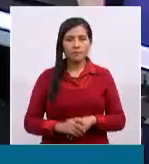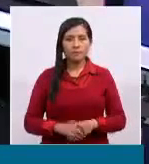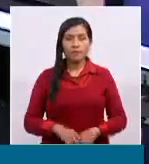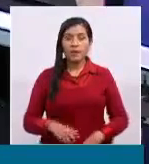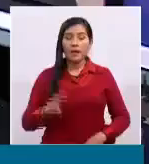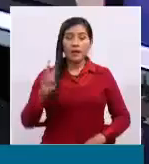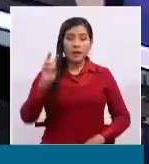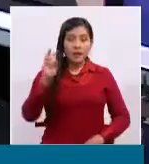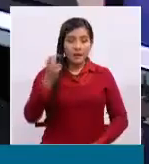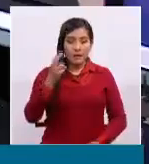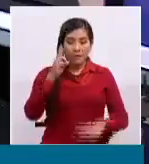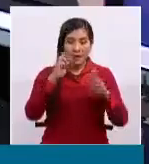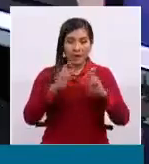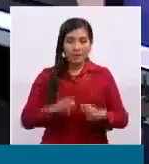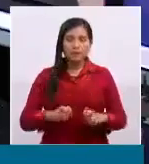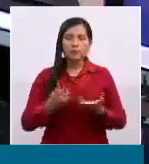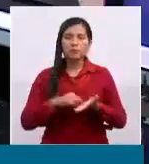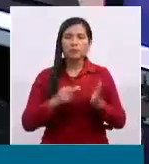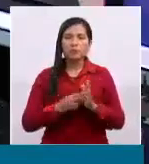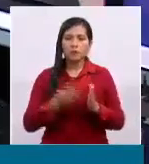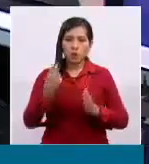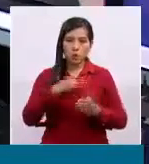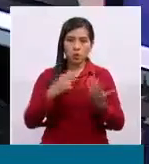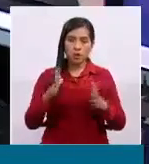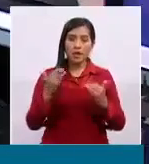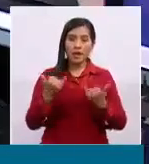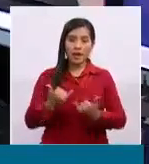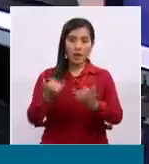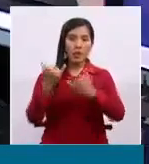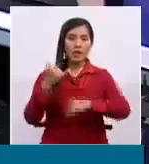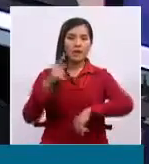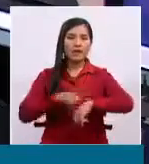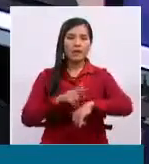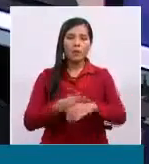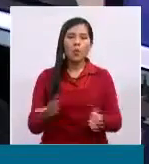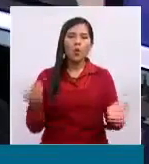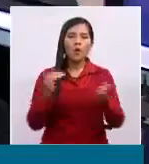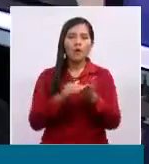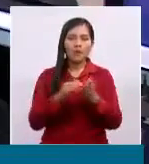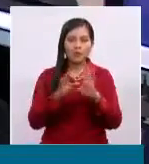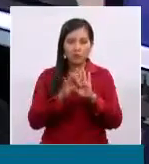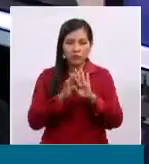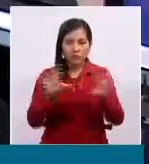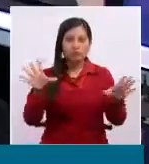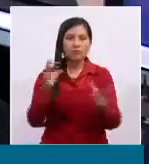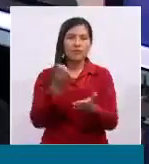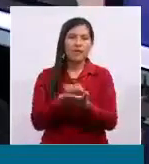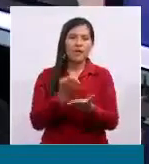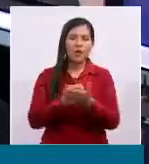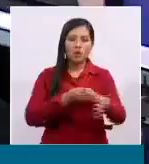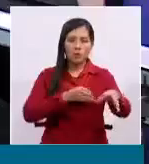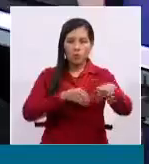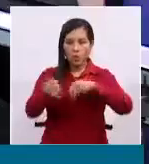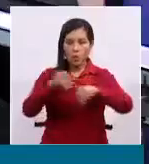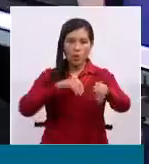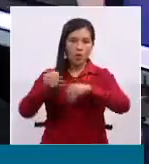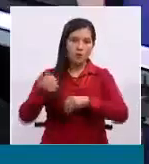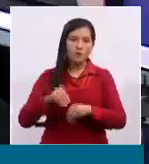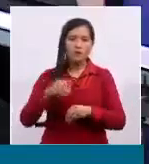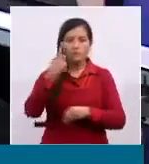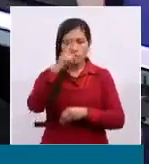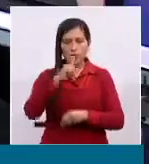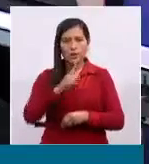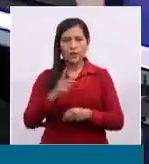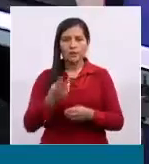El análisis es que estamos entrando en una etapa de reactivación económica. Es en ese sentido